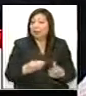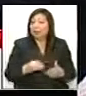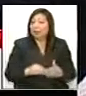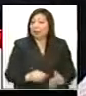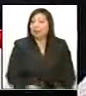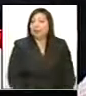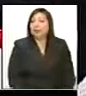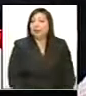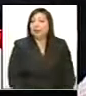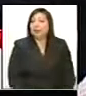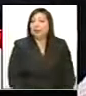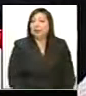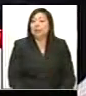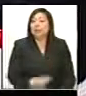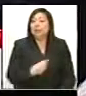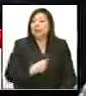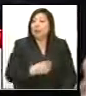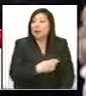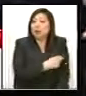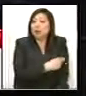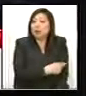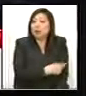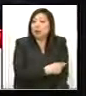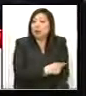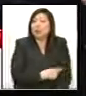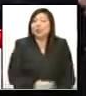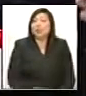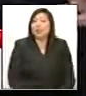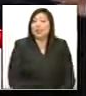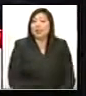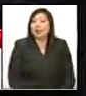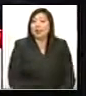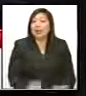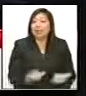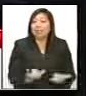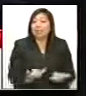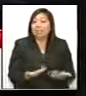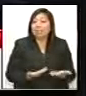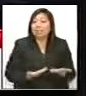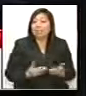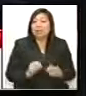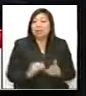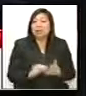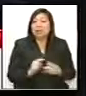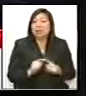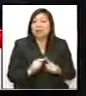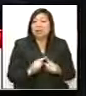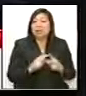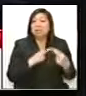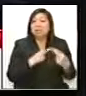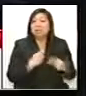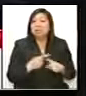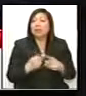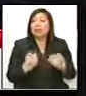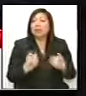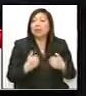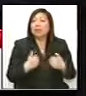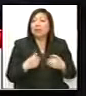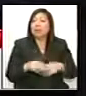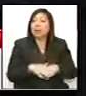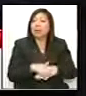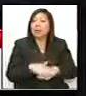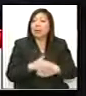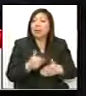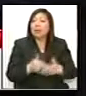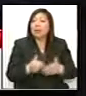regional, director de hospital en varias regiones, directores de red, etcétera, hemos tenido varios cargos, y teníamos una preparación